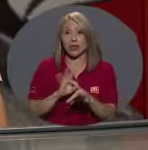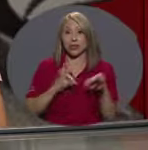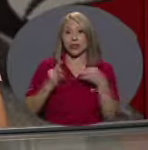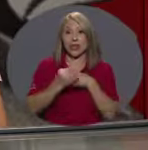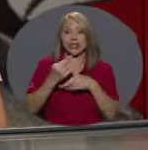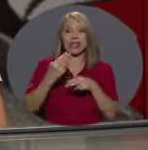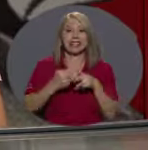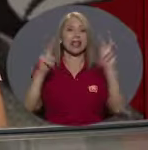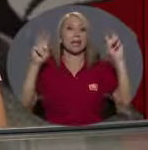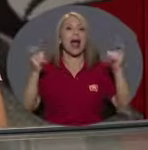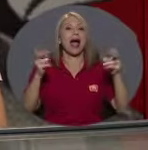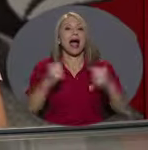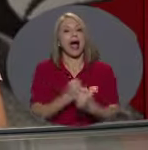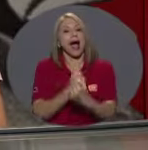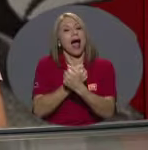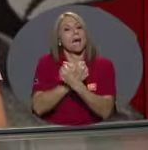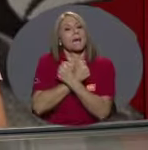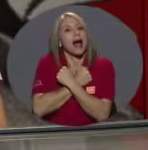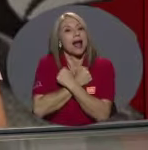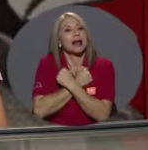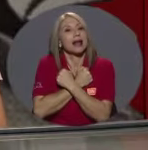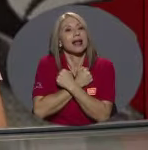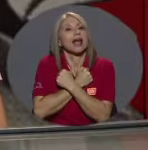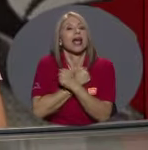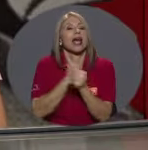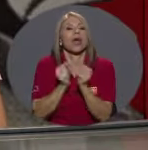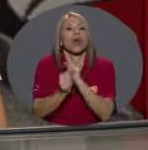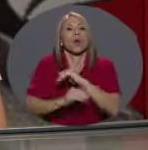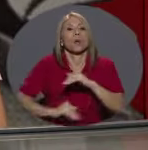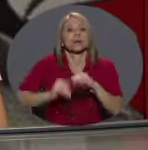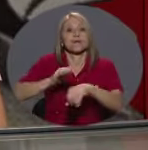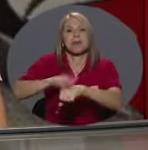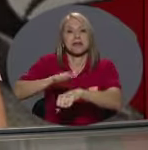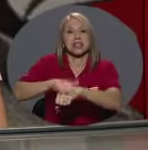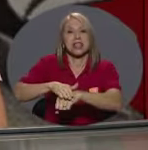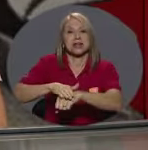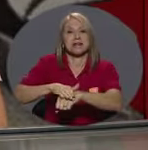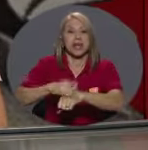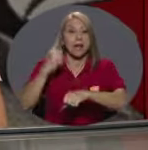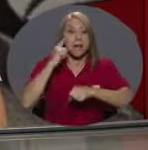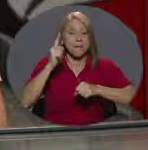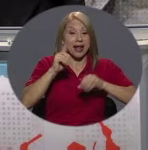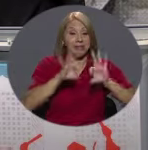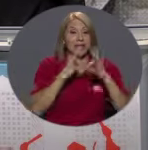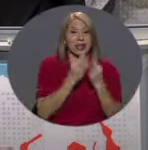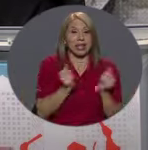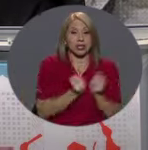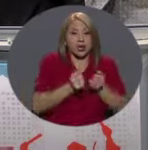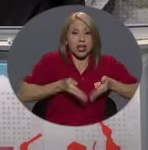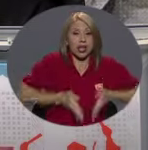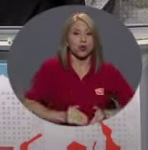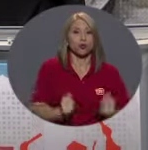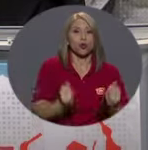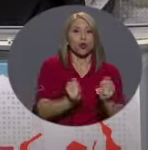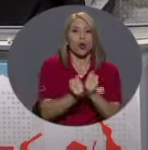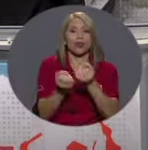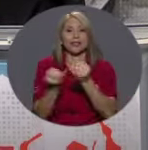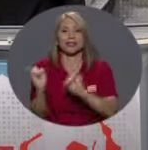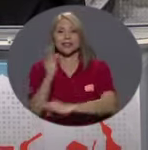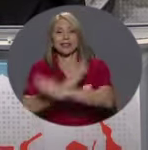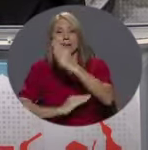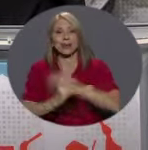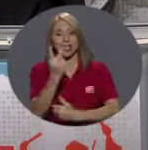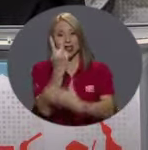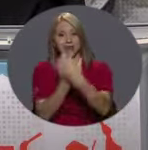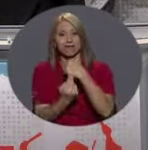llama Amar desde el Permitir, que es tanto para familias con hijos con discapacidad como sin discapacidad, porque son igual,